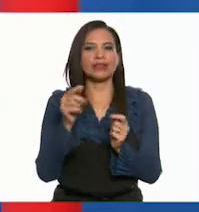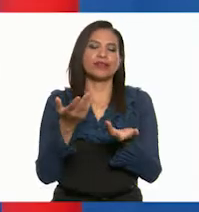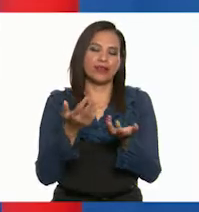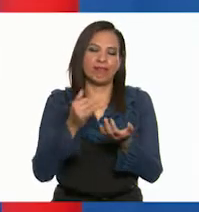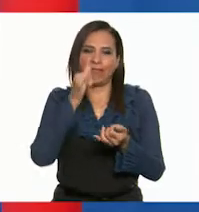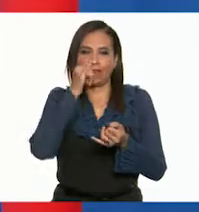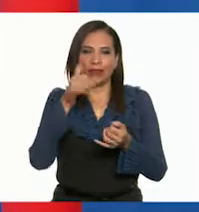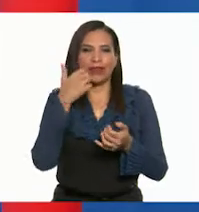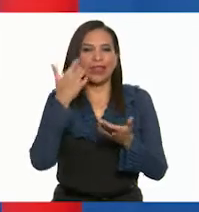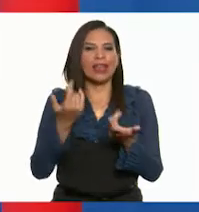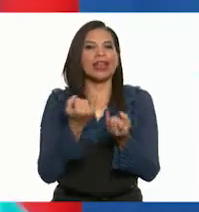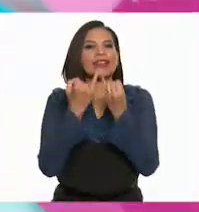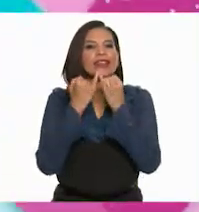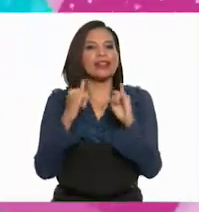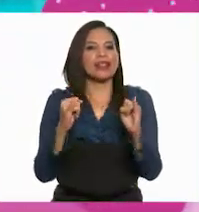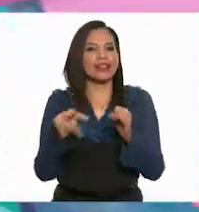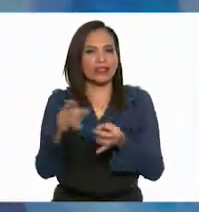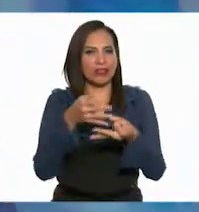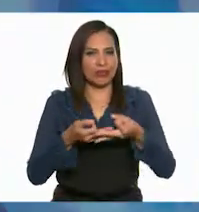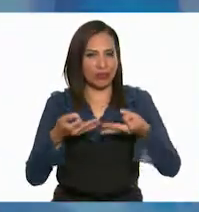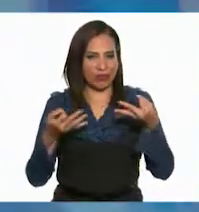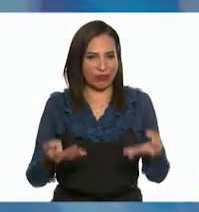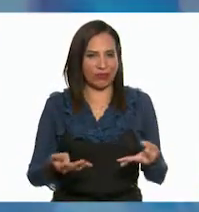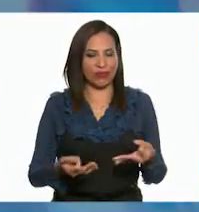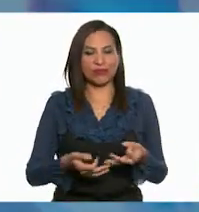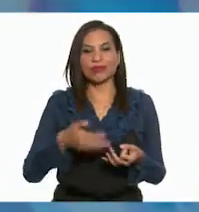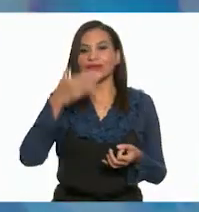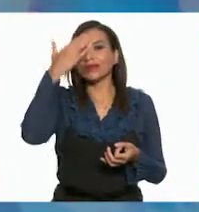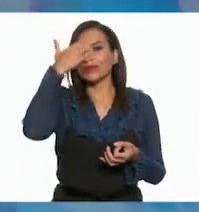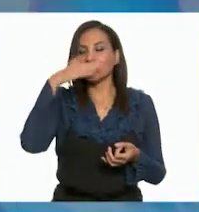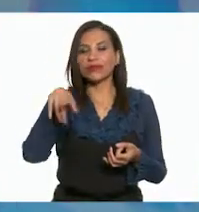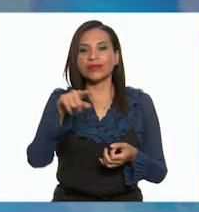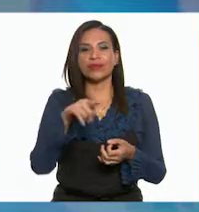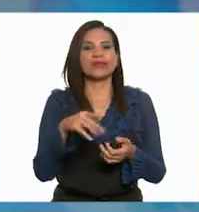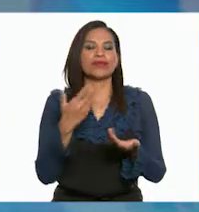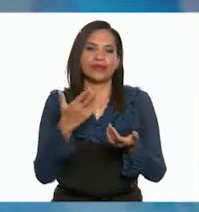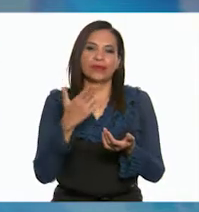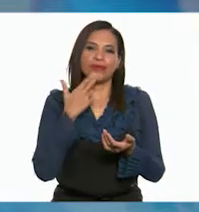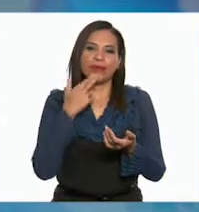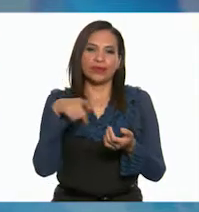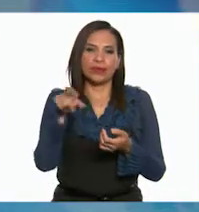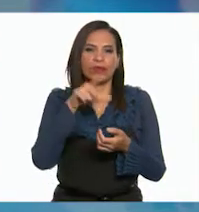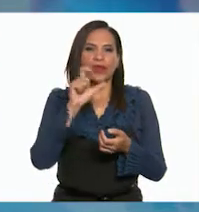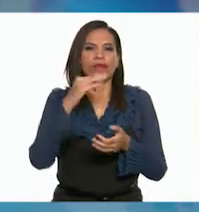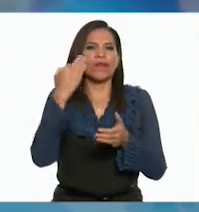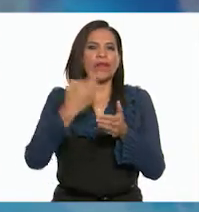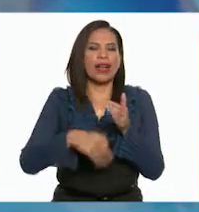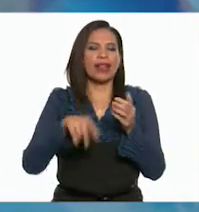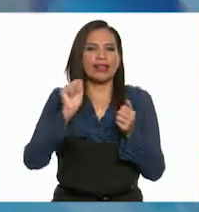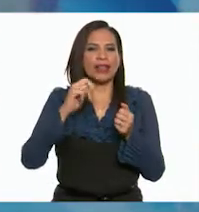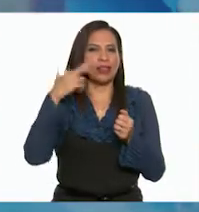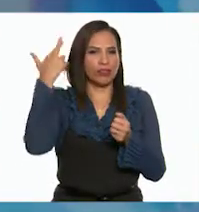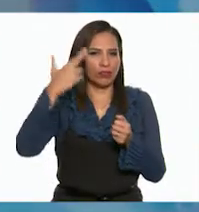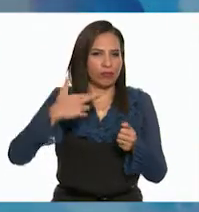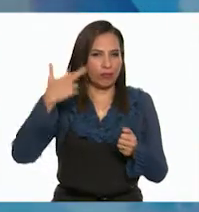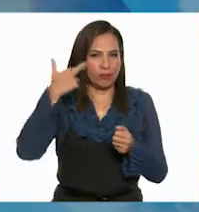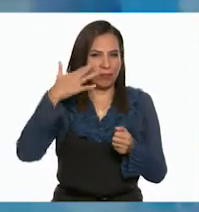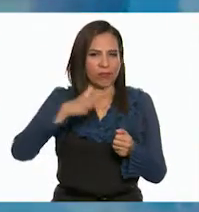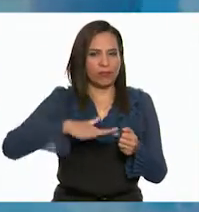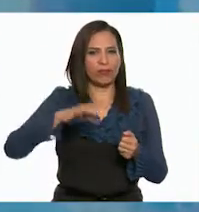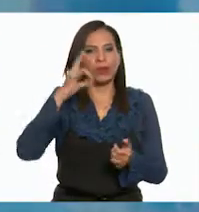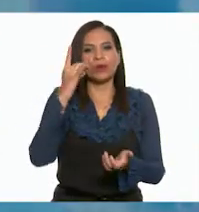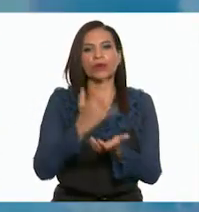la independencia del territorio. Sabed que la soberanía, cuando faltan los reyes,